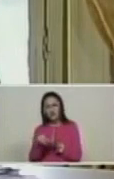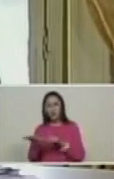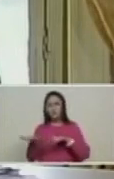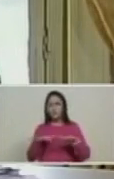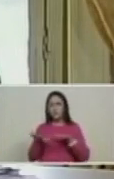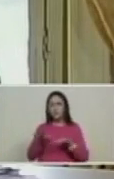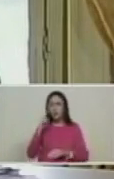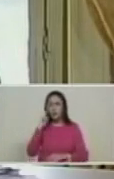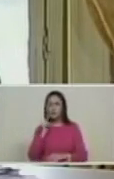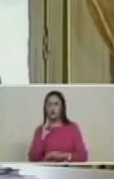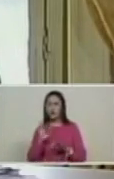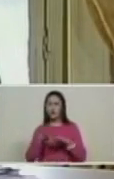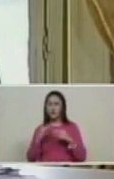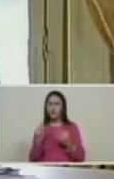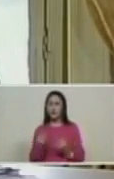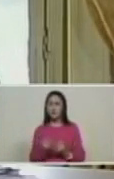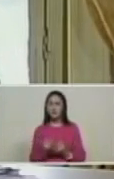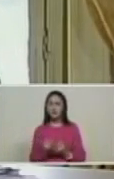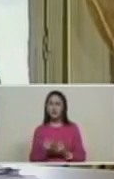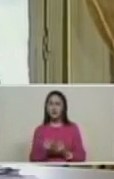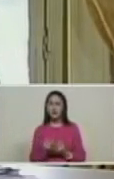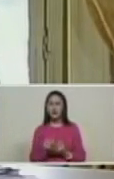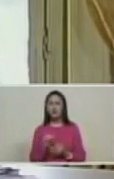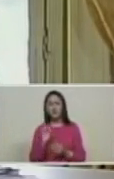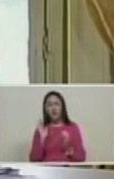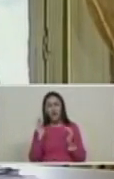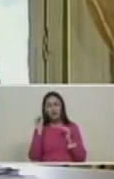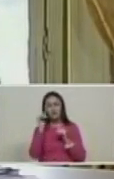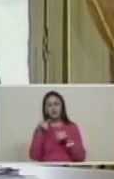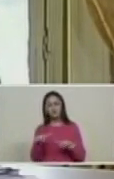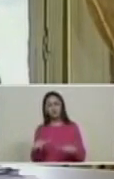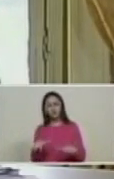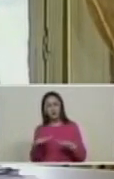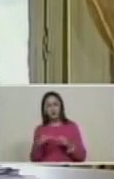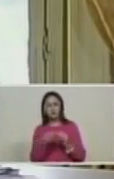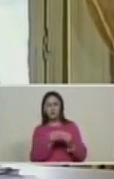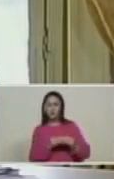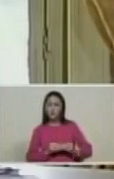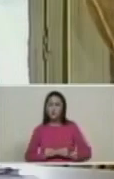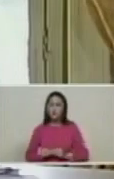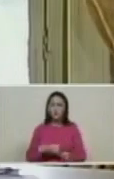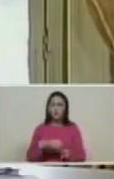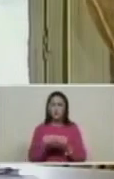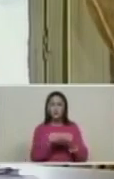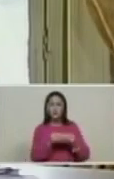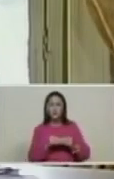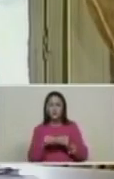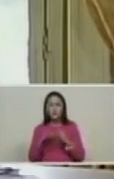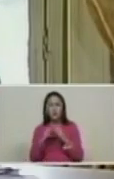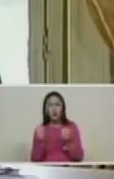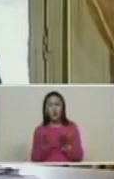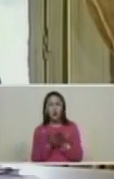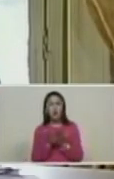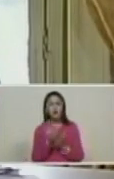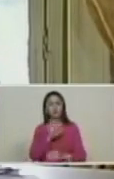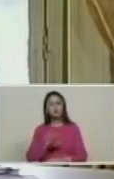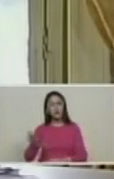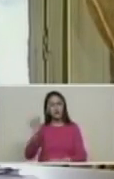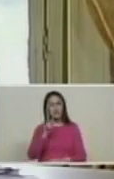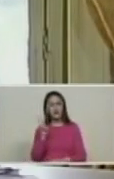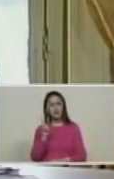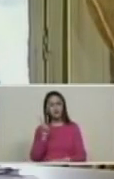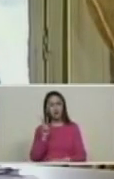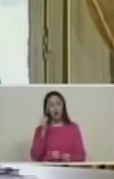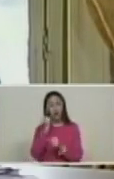de familia, a atender, embellecer y recuperar todas las instalaciones educativas del país en